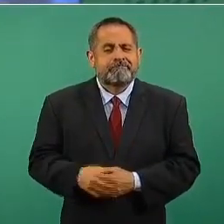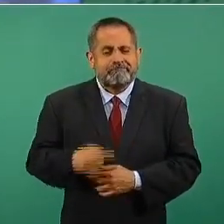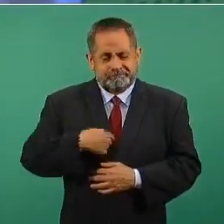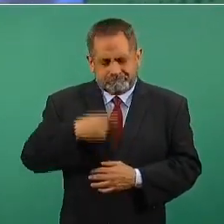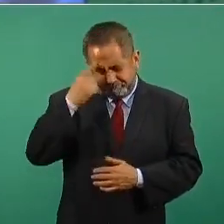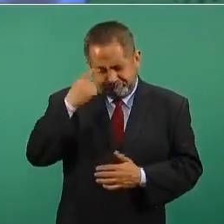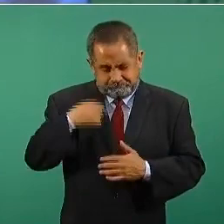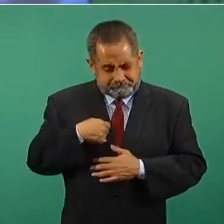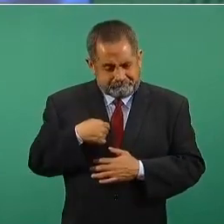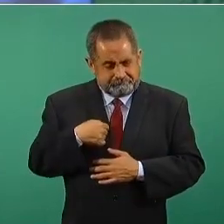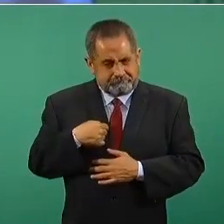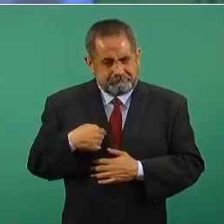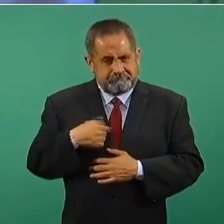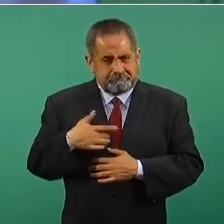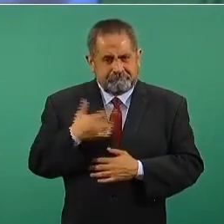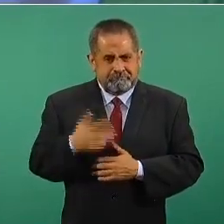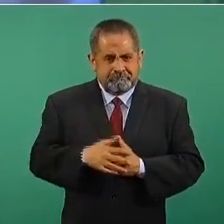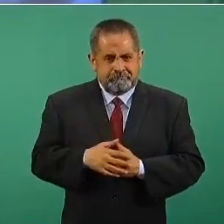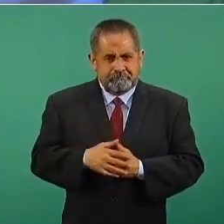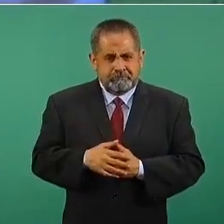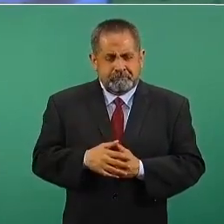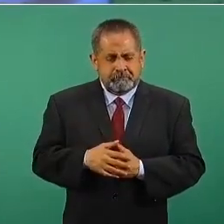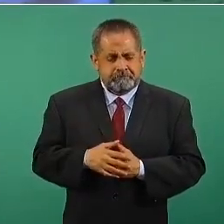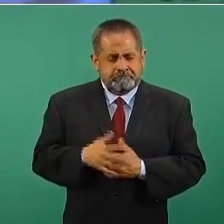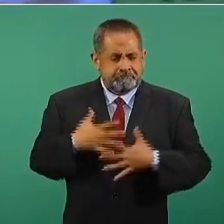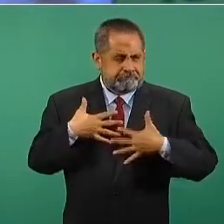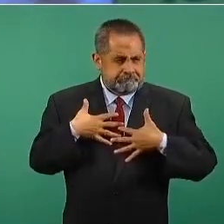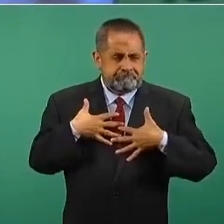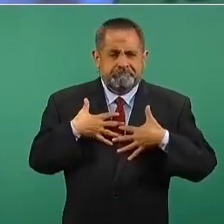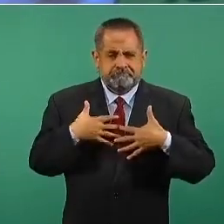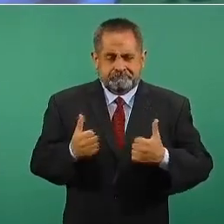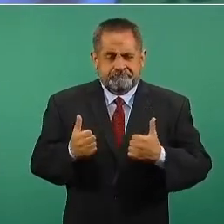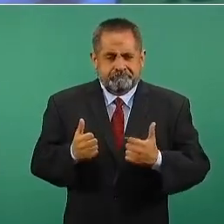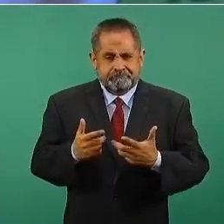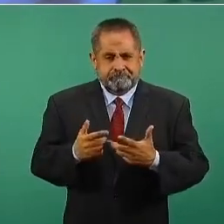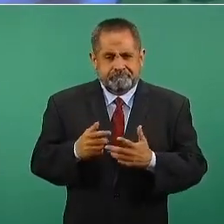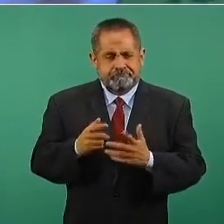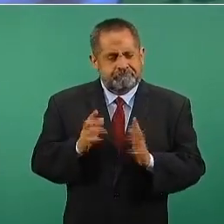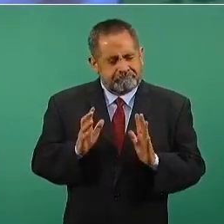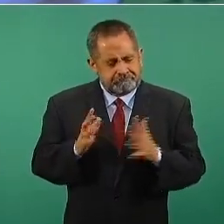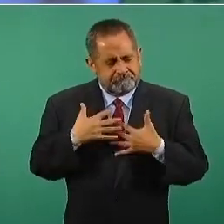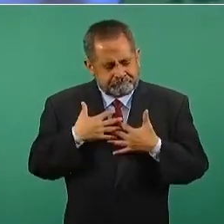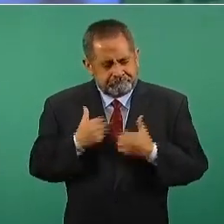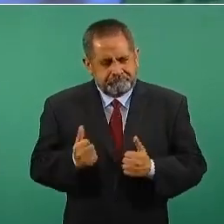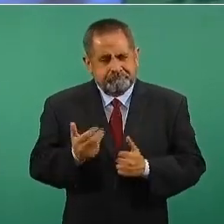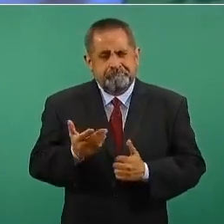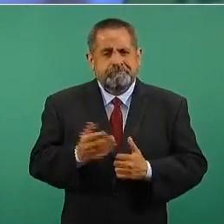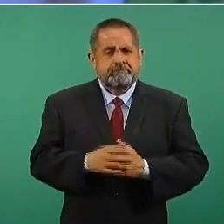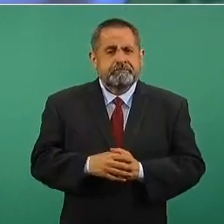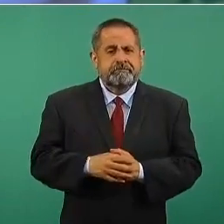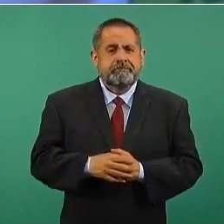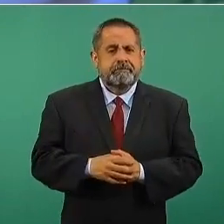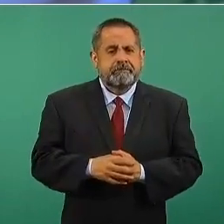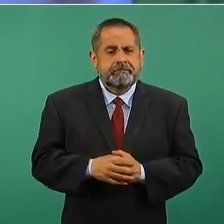yo pido comprensión y al mismo tiempo